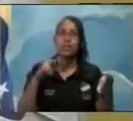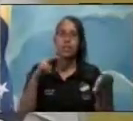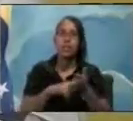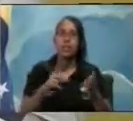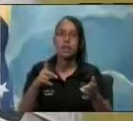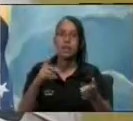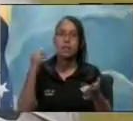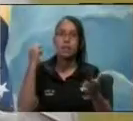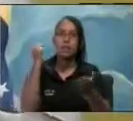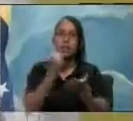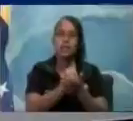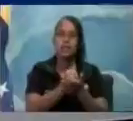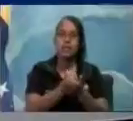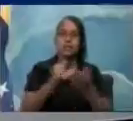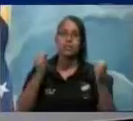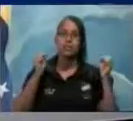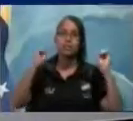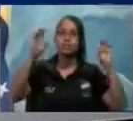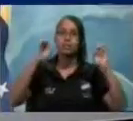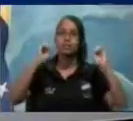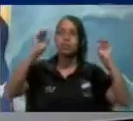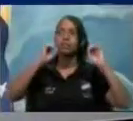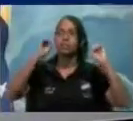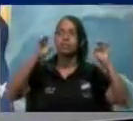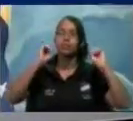y alaba a Dios. ¡Aleluya!